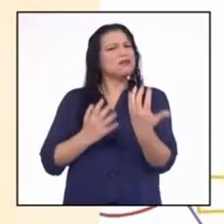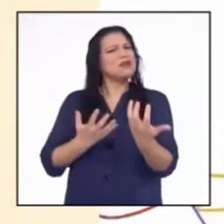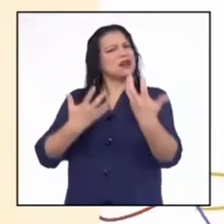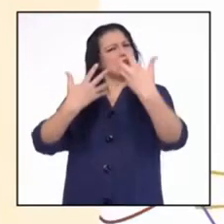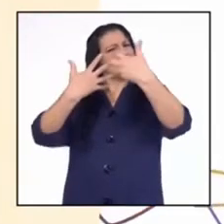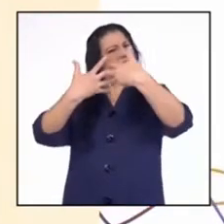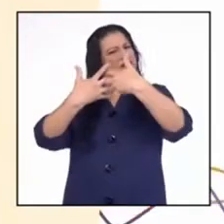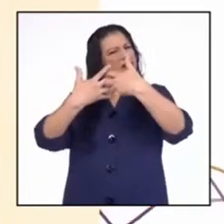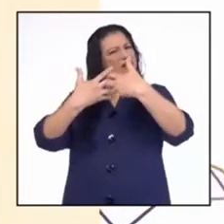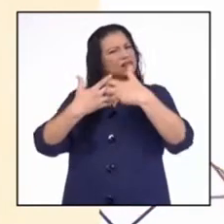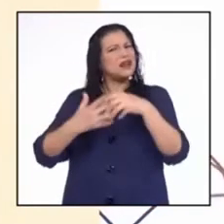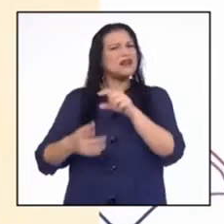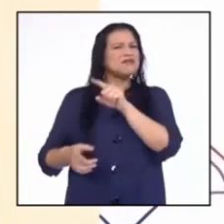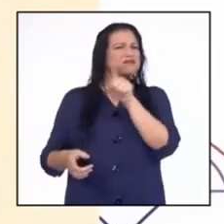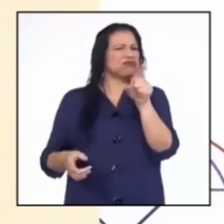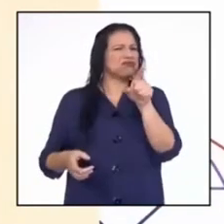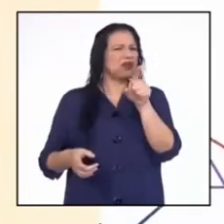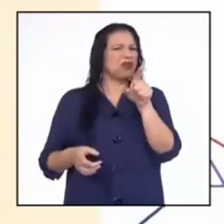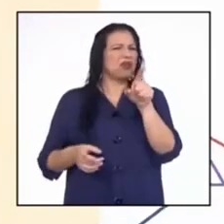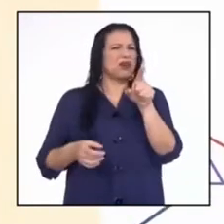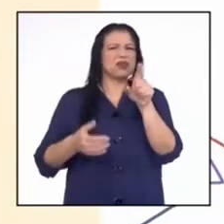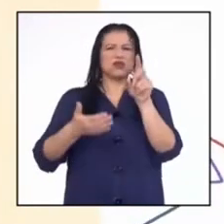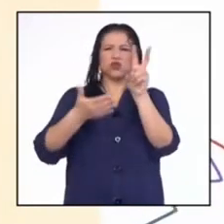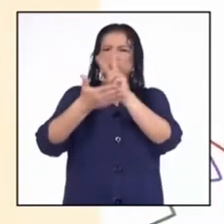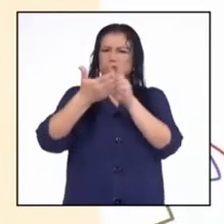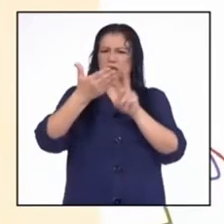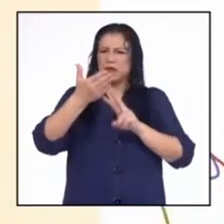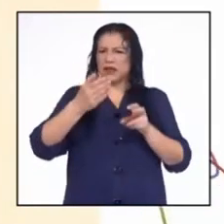está relacionada con lo que dice el texto.